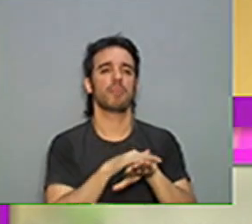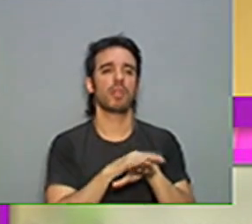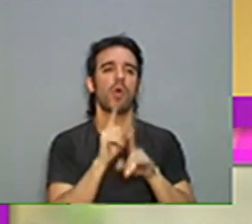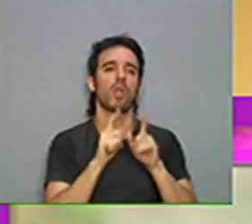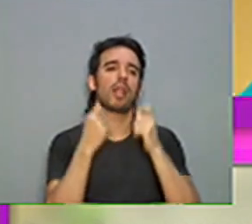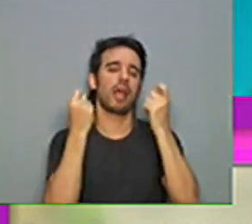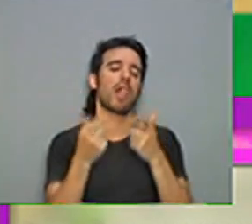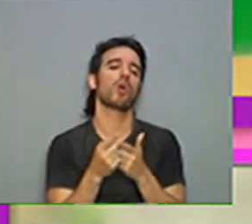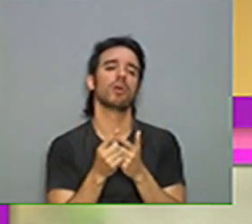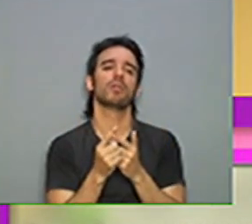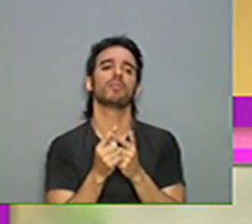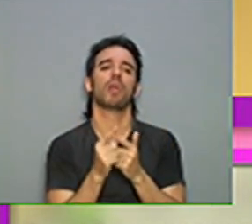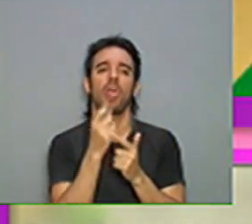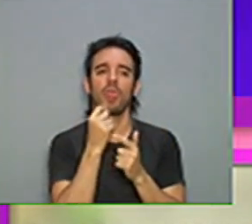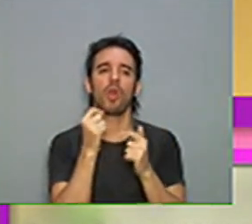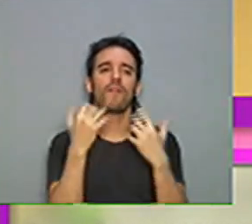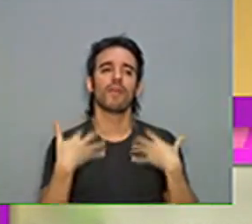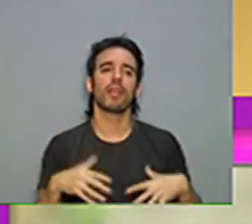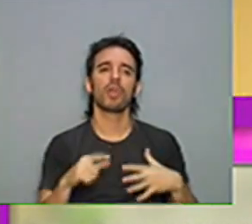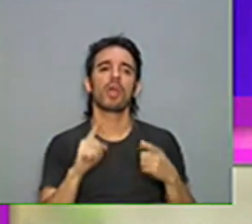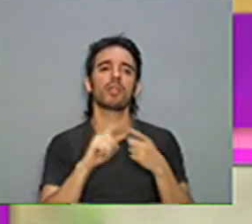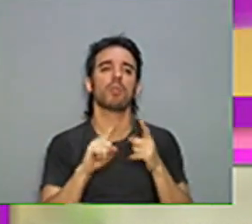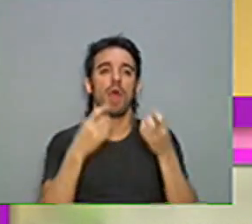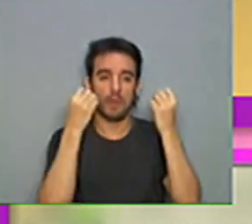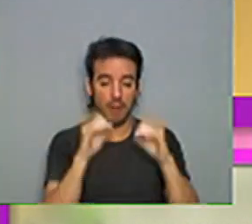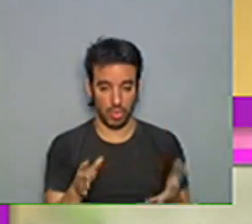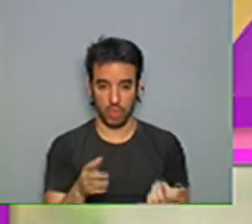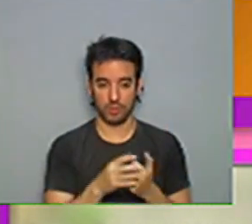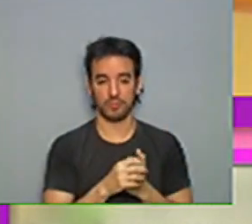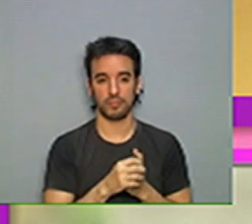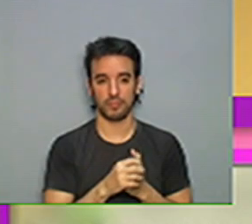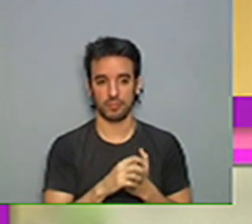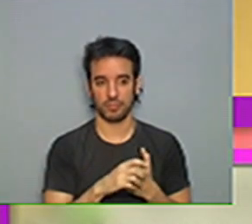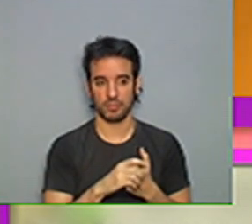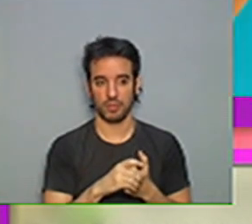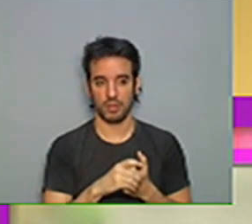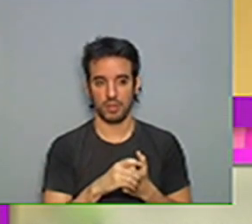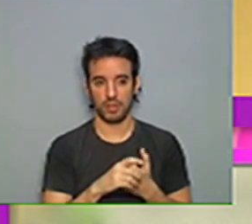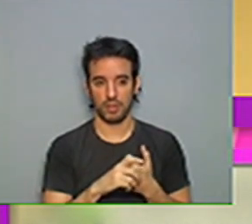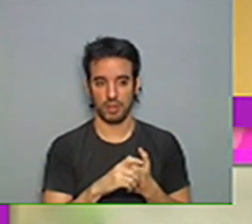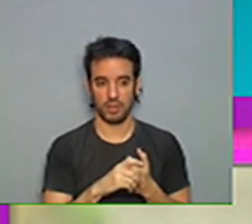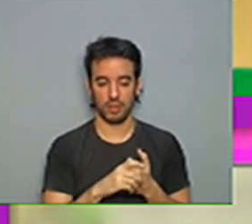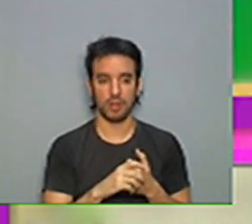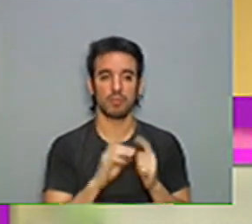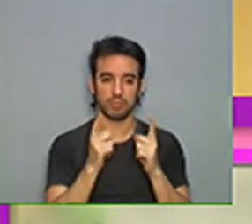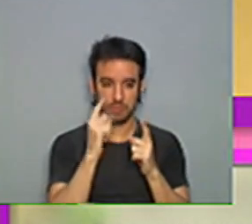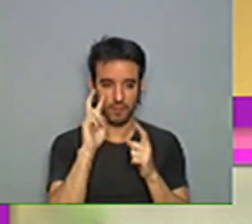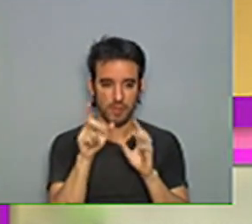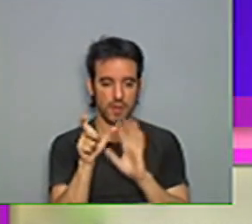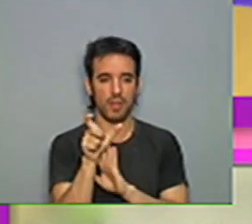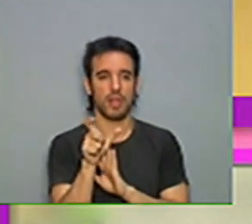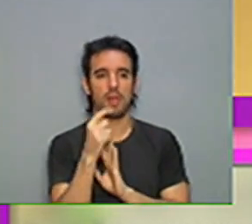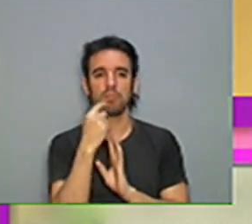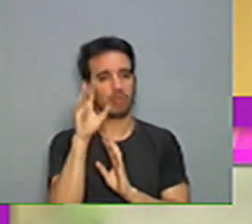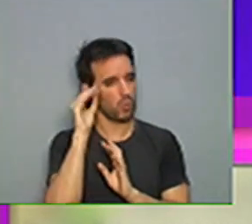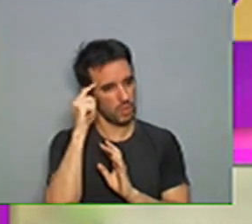regalando. Dijo que el vestido de casamiento no podía porque lo había perdido. Sí. Ahora, muy raro. Una pregunta. Sí. Vimos recién el tape, la escuchamos a